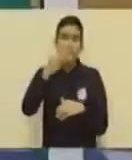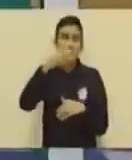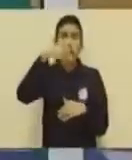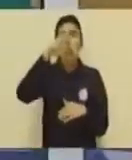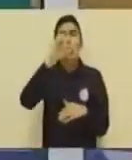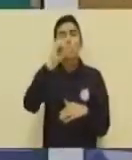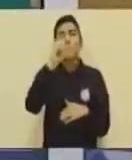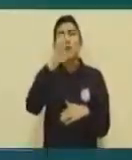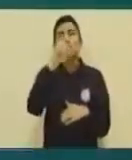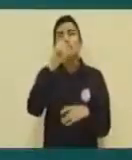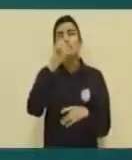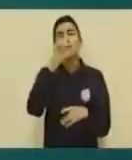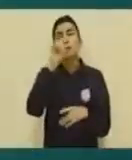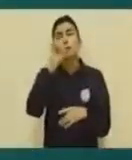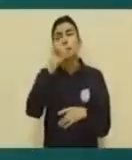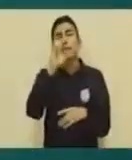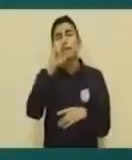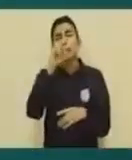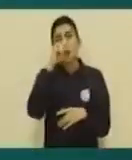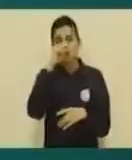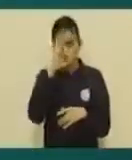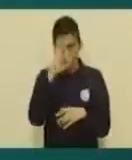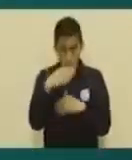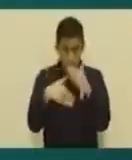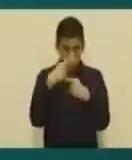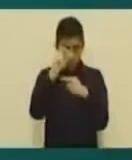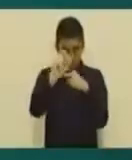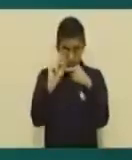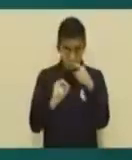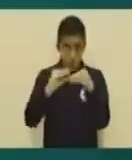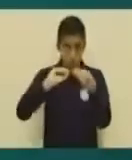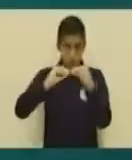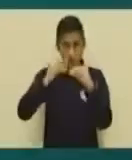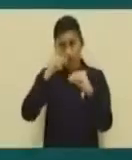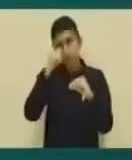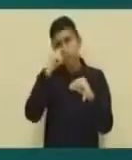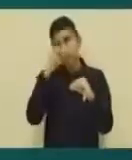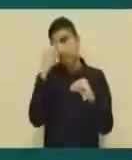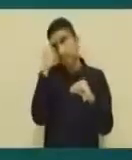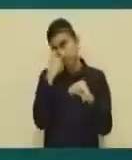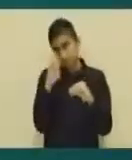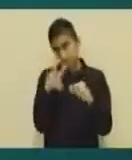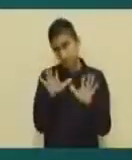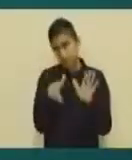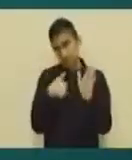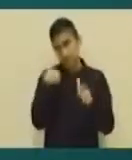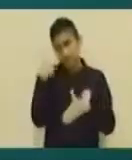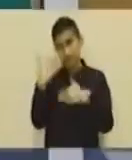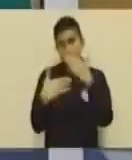sumatoria dividido entre el número de datos para obtener nuestra desviación media y nuestra desviación media es